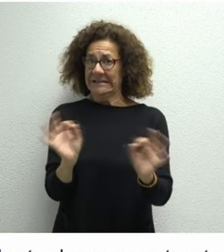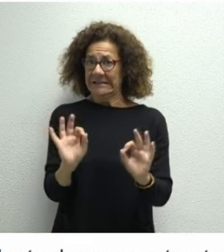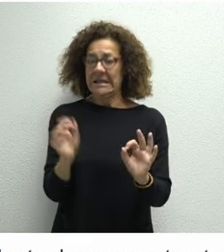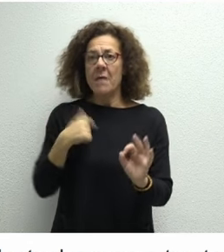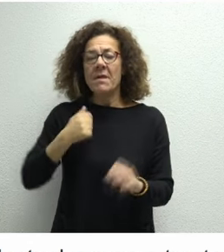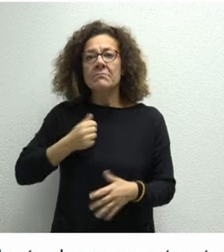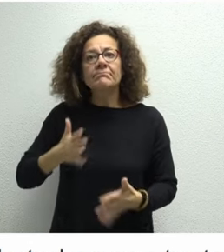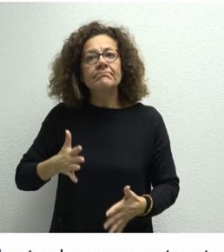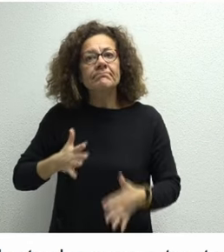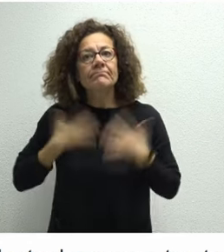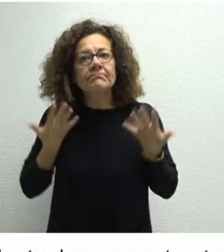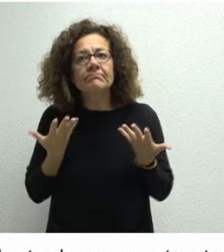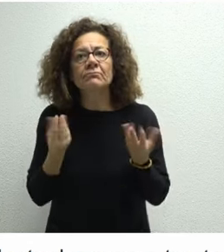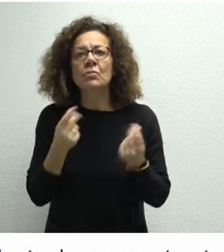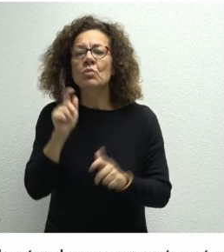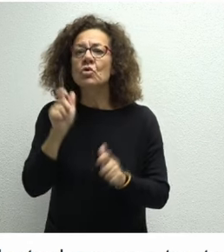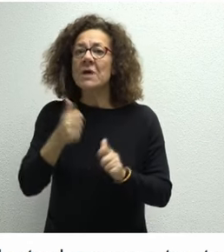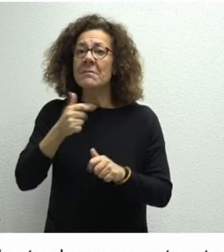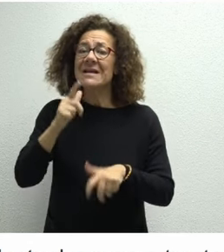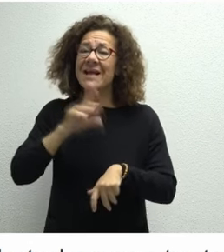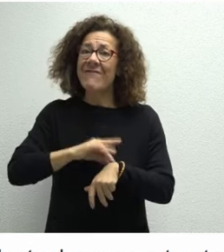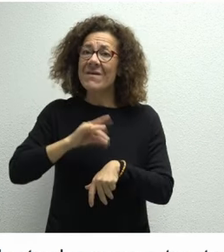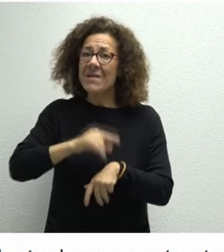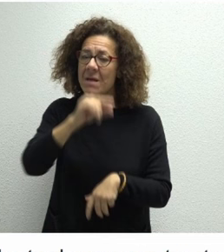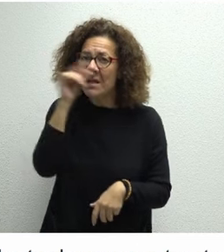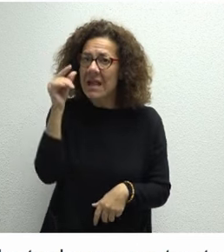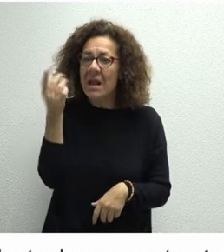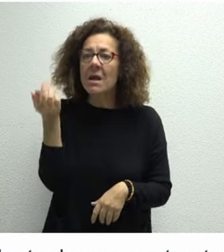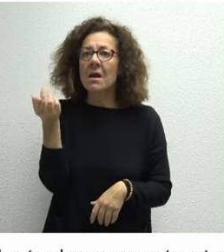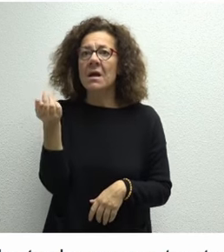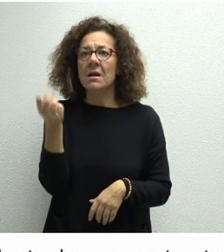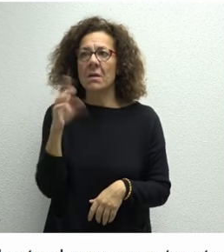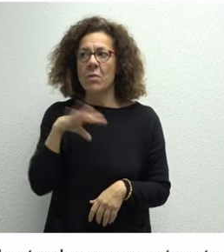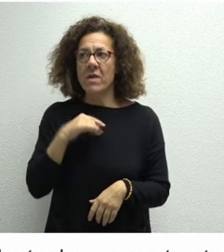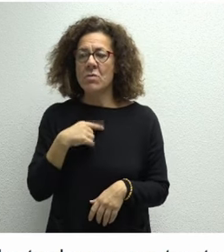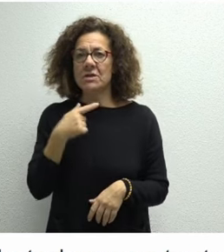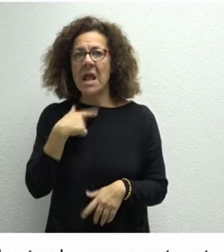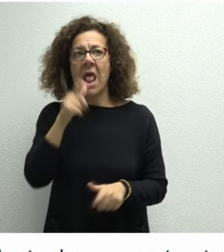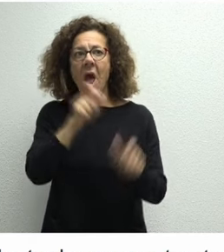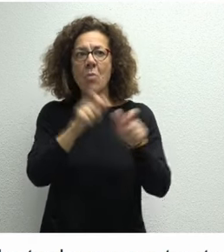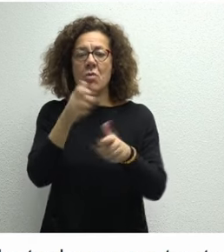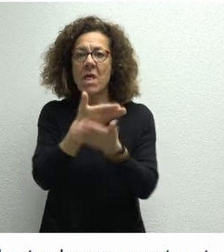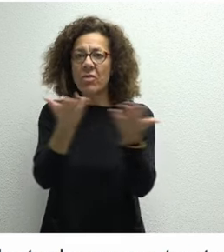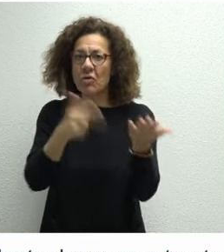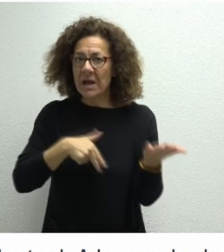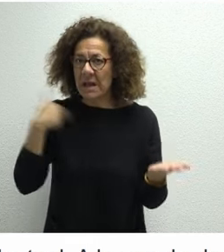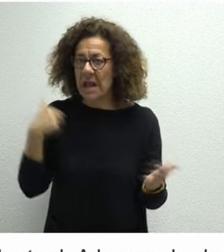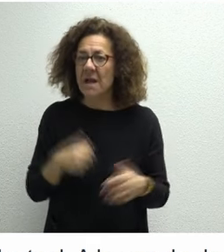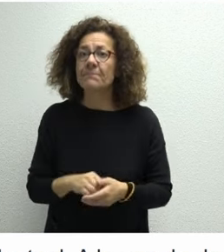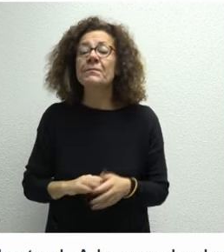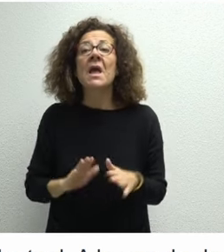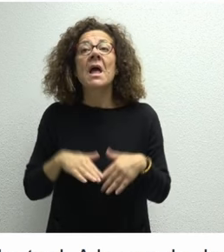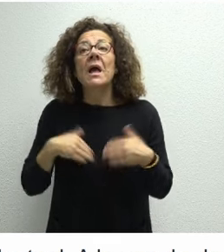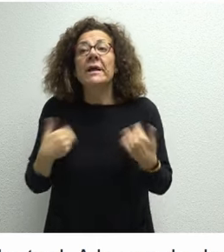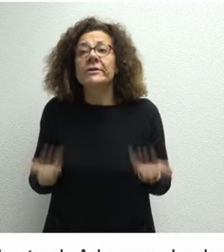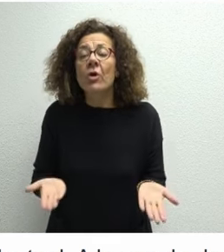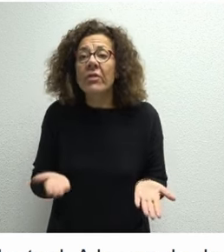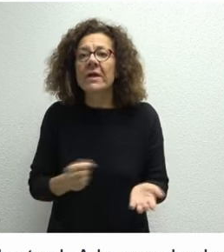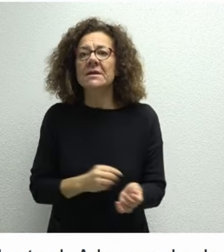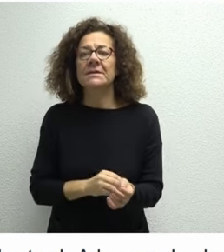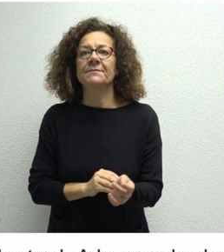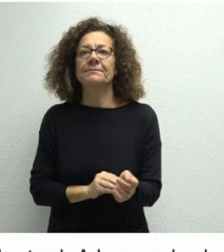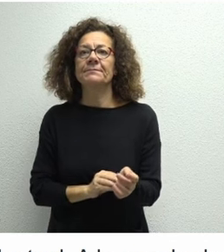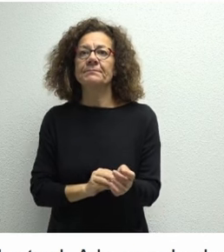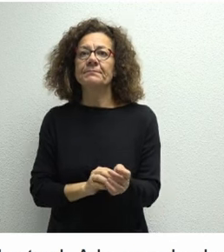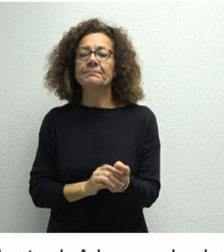me sorprendió que había muchísima más enfermedad mental que la que a lo mejor veíamos en la población general entonces bueno eh Es